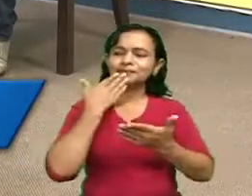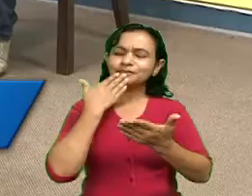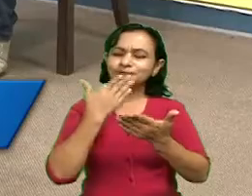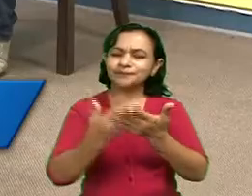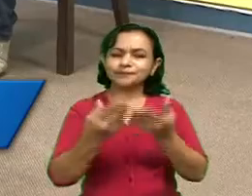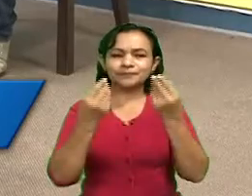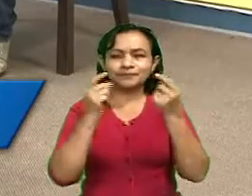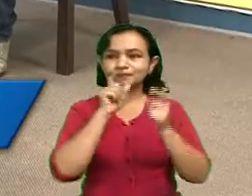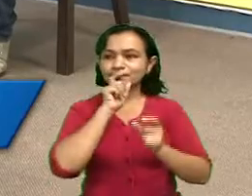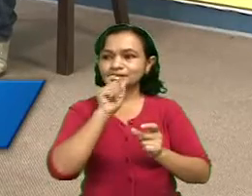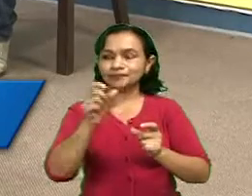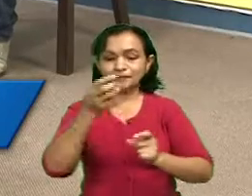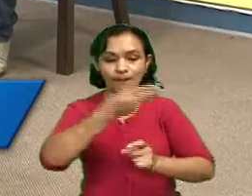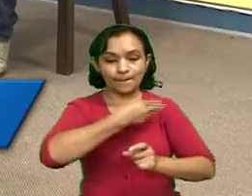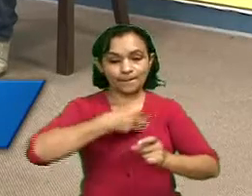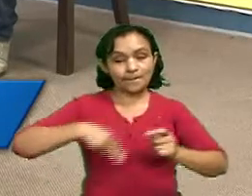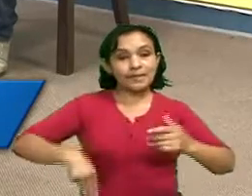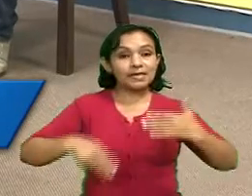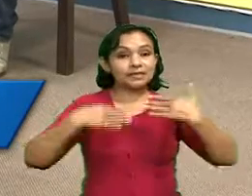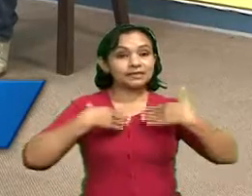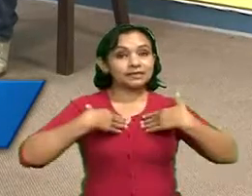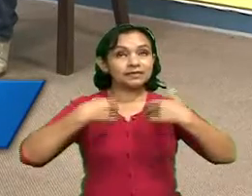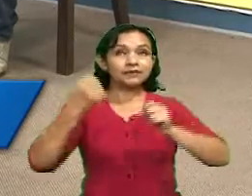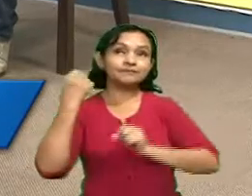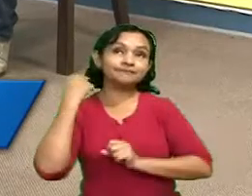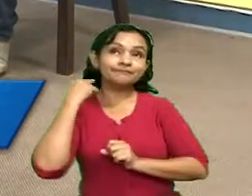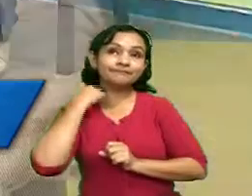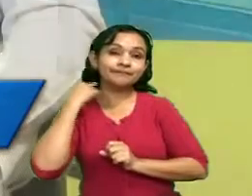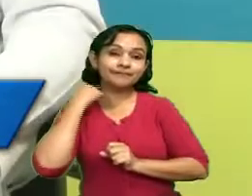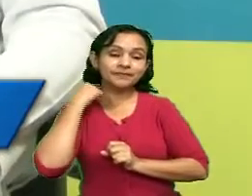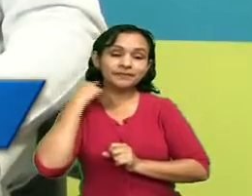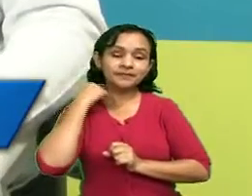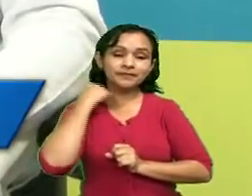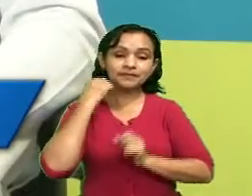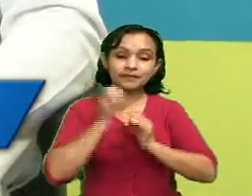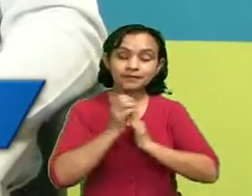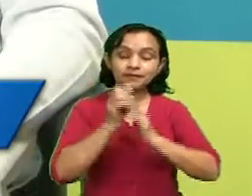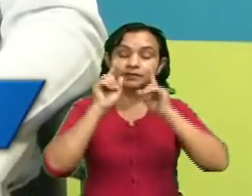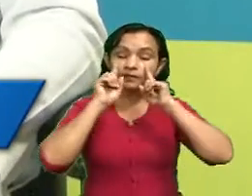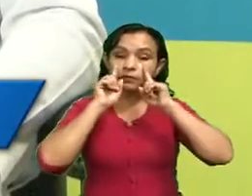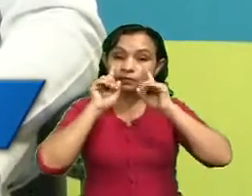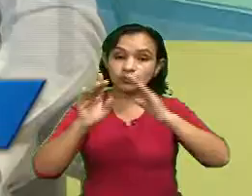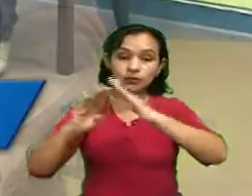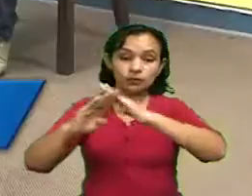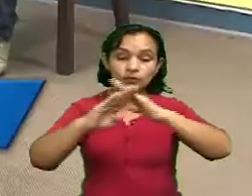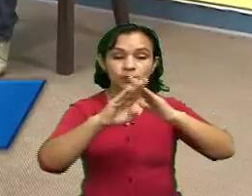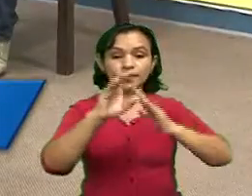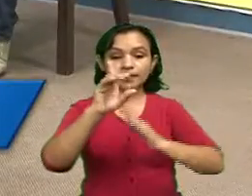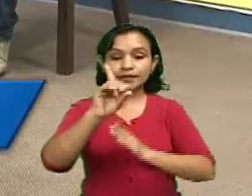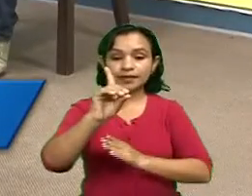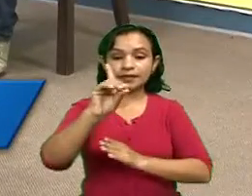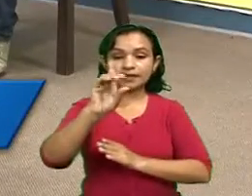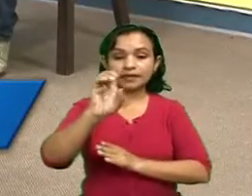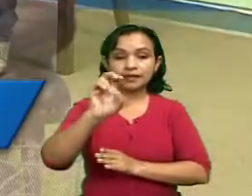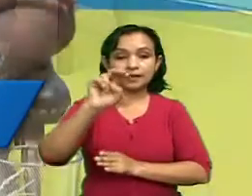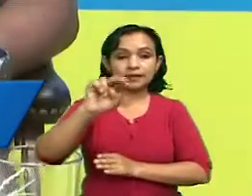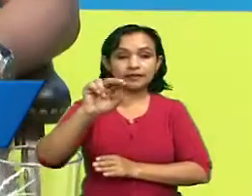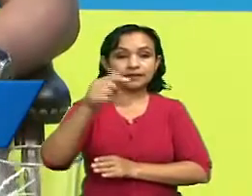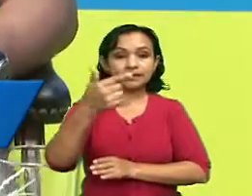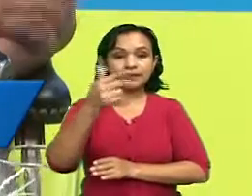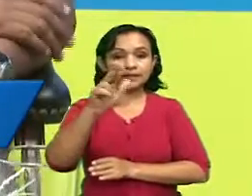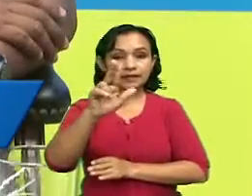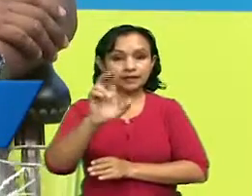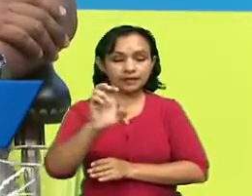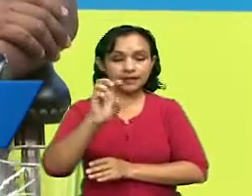¿verdad? Siempre como Ministerio de Salud. Siempre pionera, ¿verdad?, que es la prevención del dengue. Obviamente el modelo, el